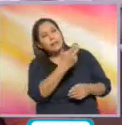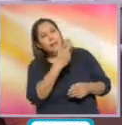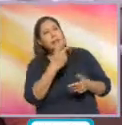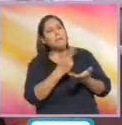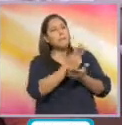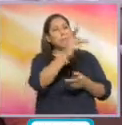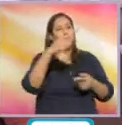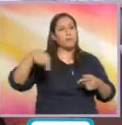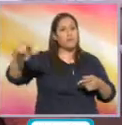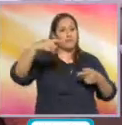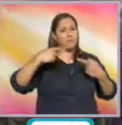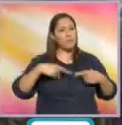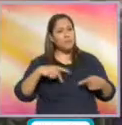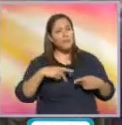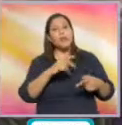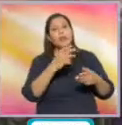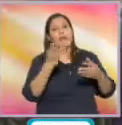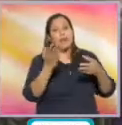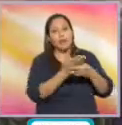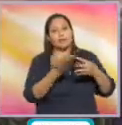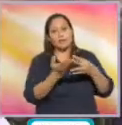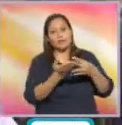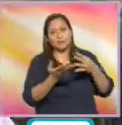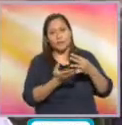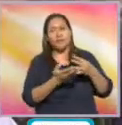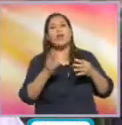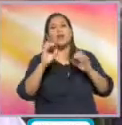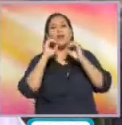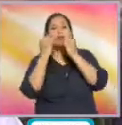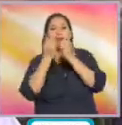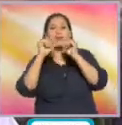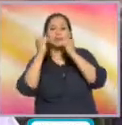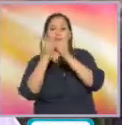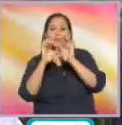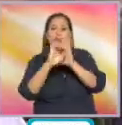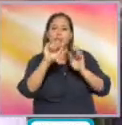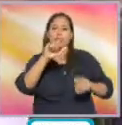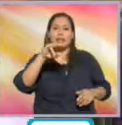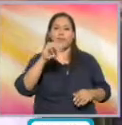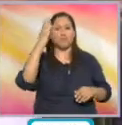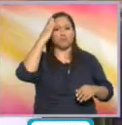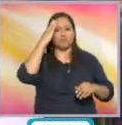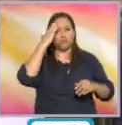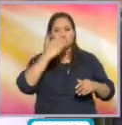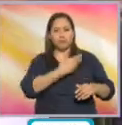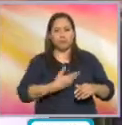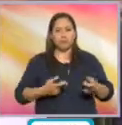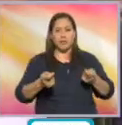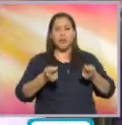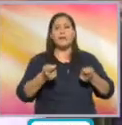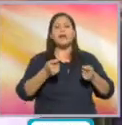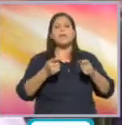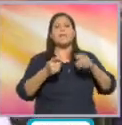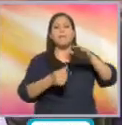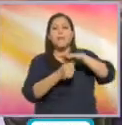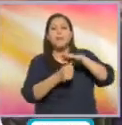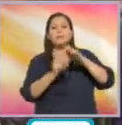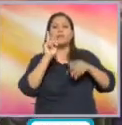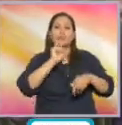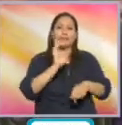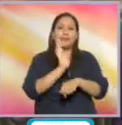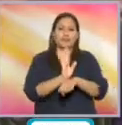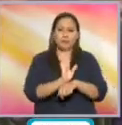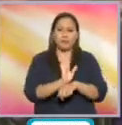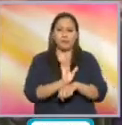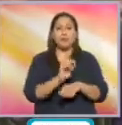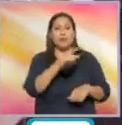Hay muchos premios que están subdivididos, además, por organizaciones. Salma, por ejemplo, presidió algunas mesas sobre mujeres y cine, ¿no? Sí. Qué bueno. Entonces, si